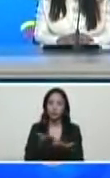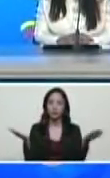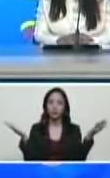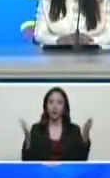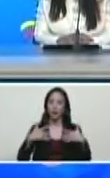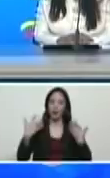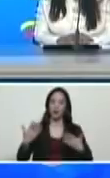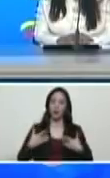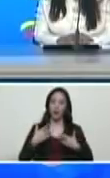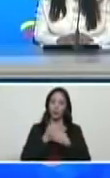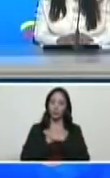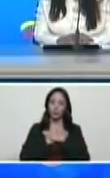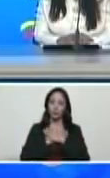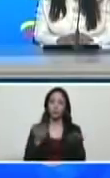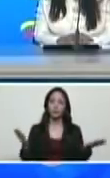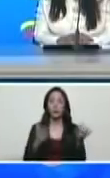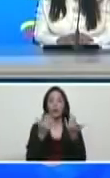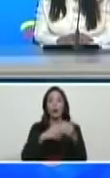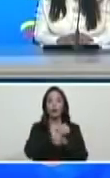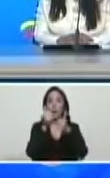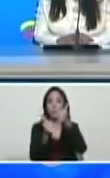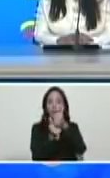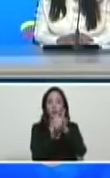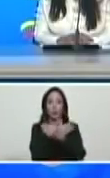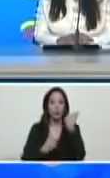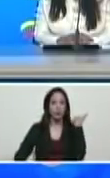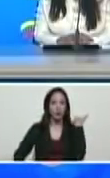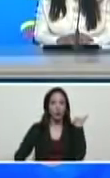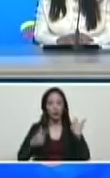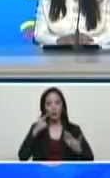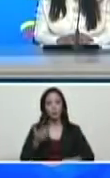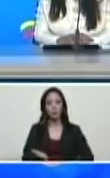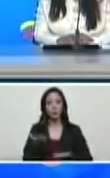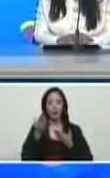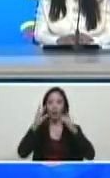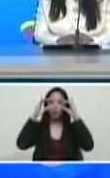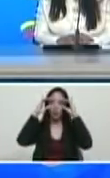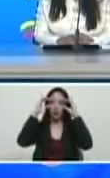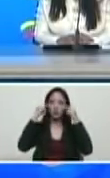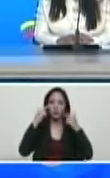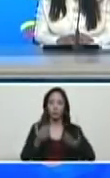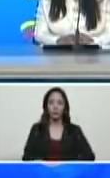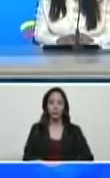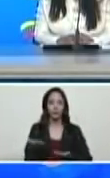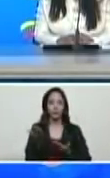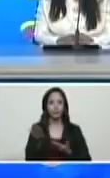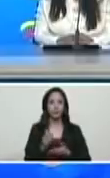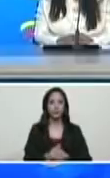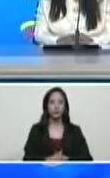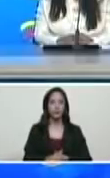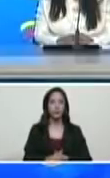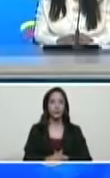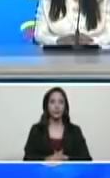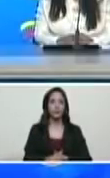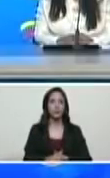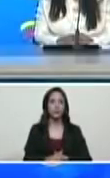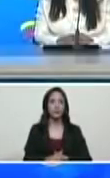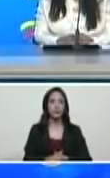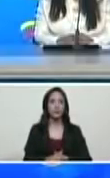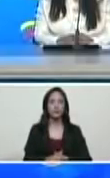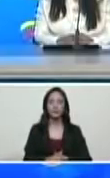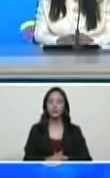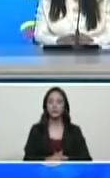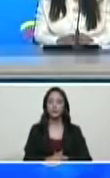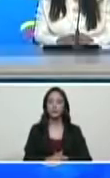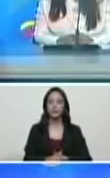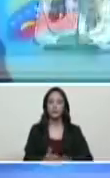presencia. Compañera vicepresidenta ejecutiva de la República, doctora Delcy Rodríguez,